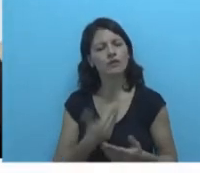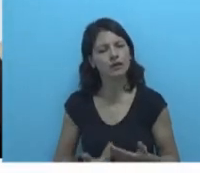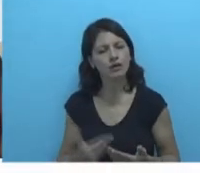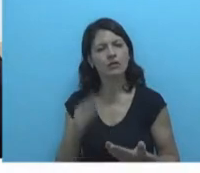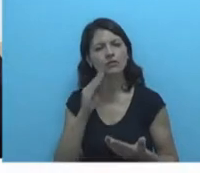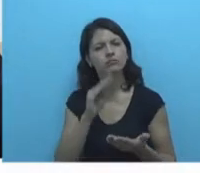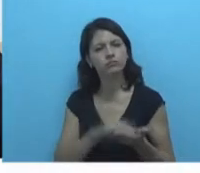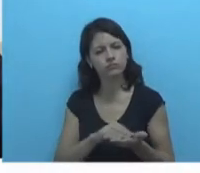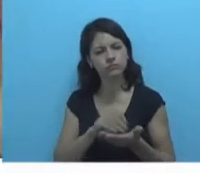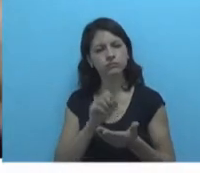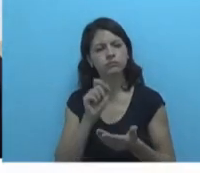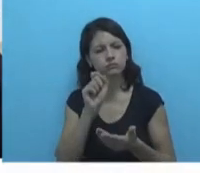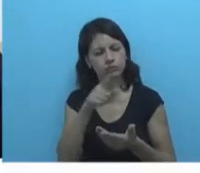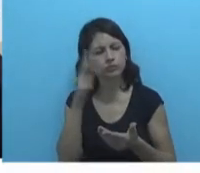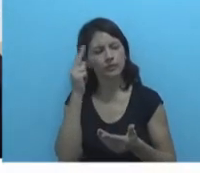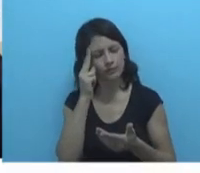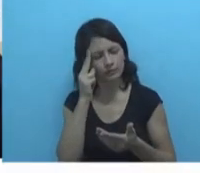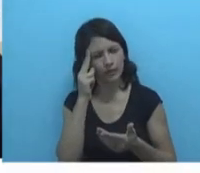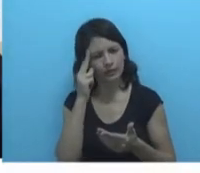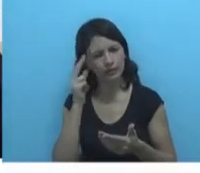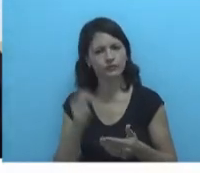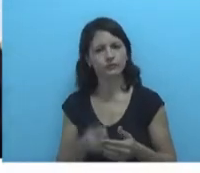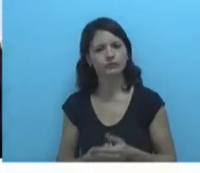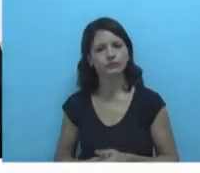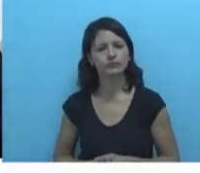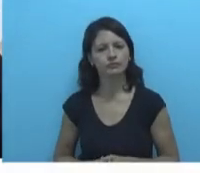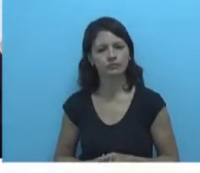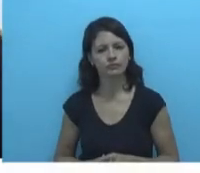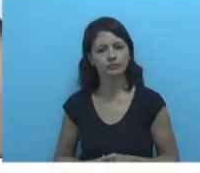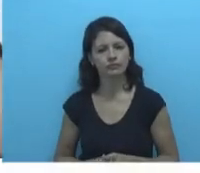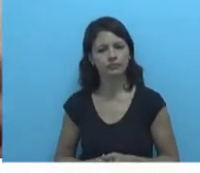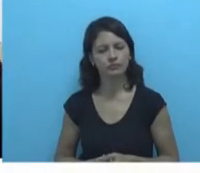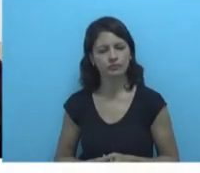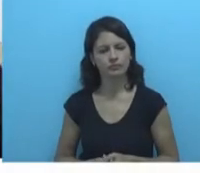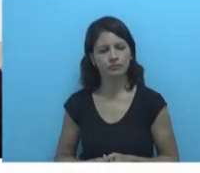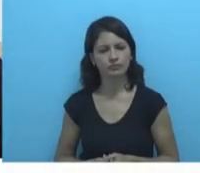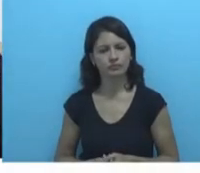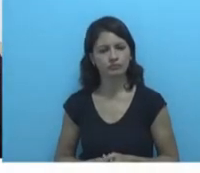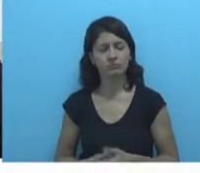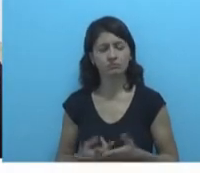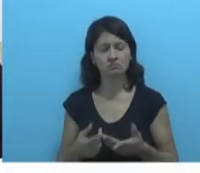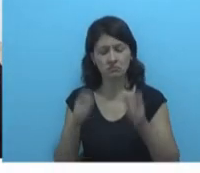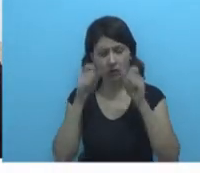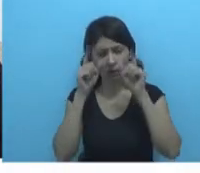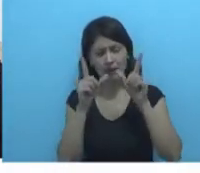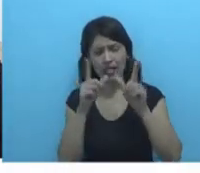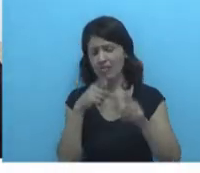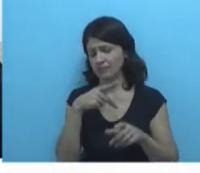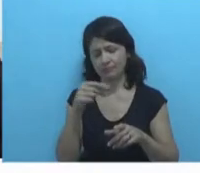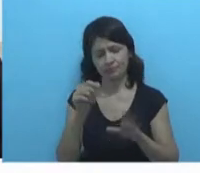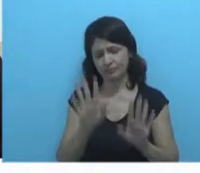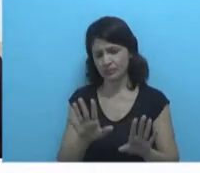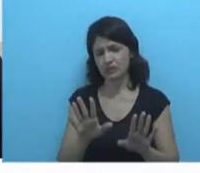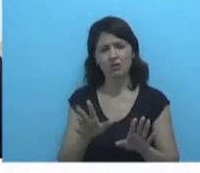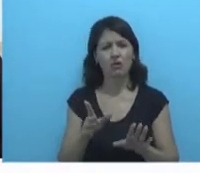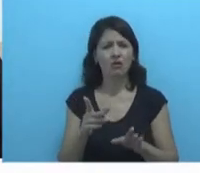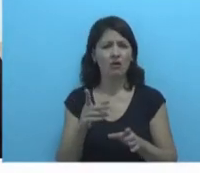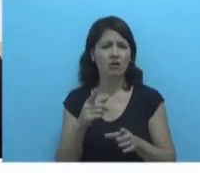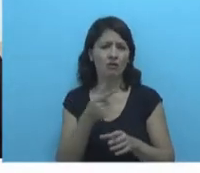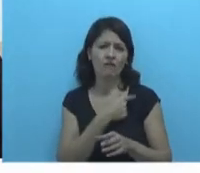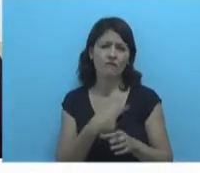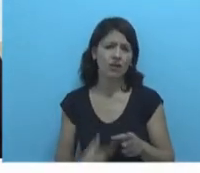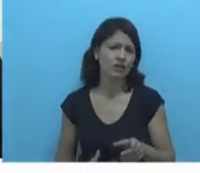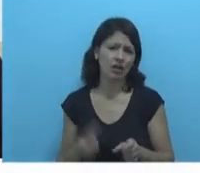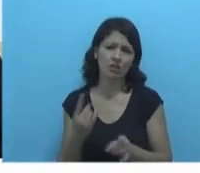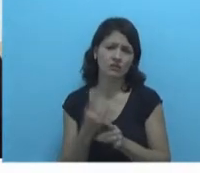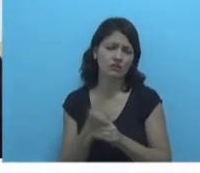hechos. No me sorprende ni me deja de sorprender, tomo los comentarios del gobernador como